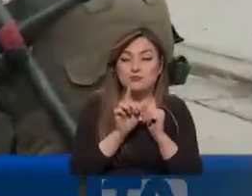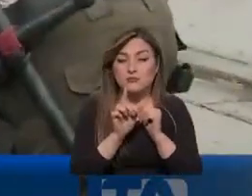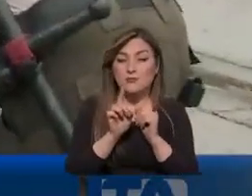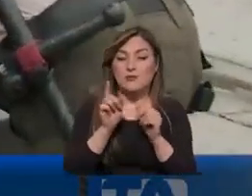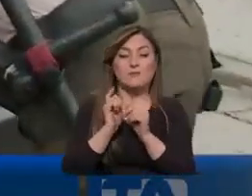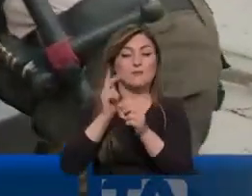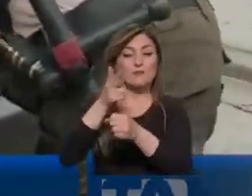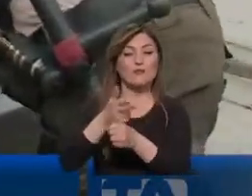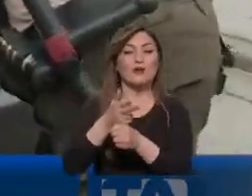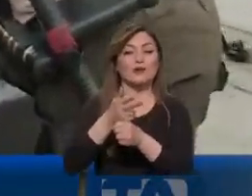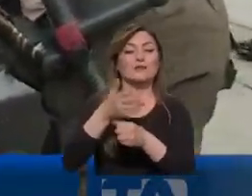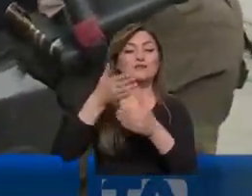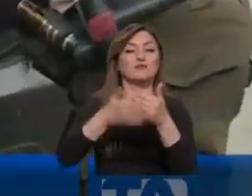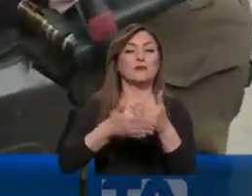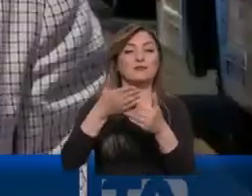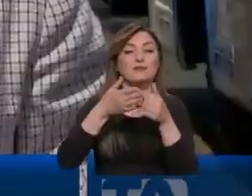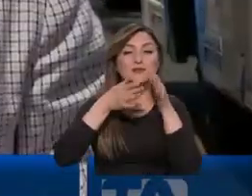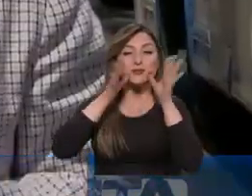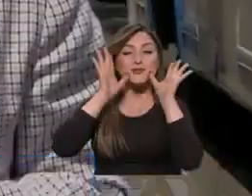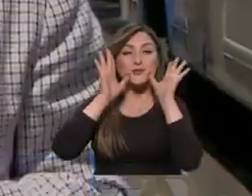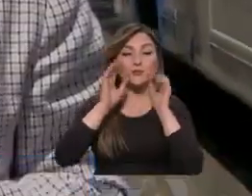lo prometido.